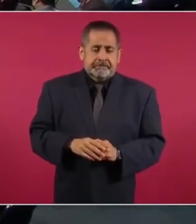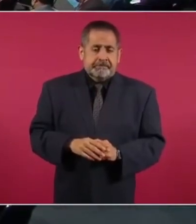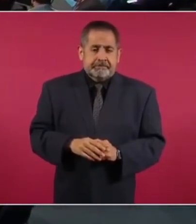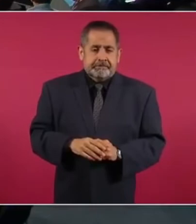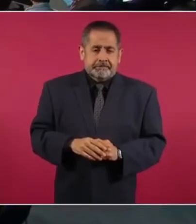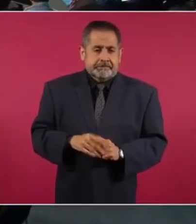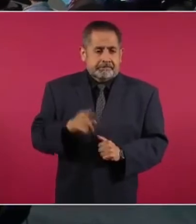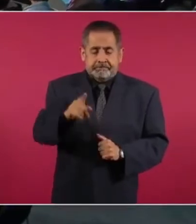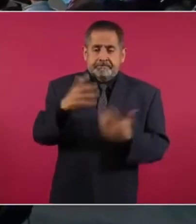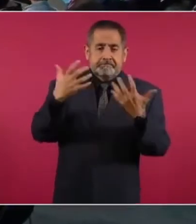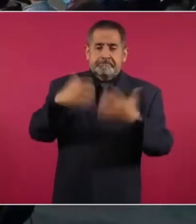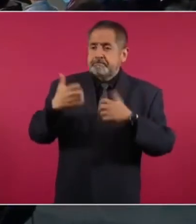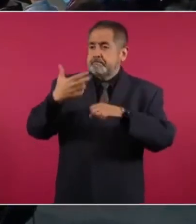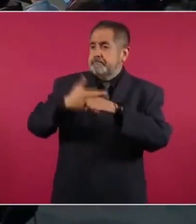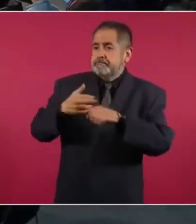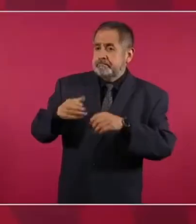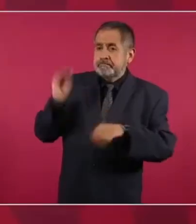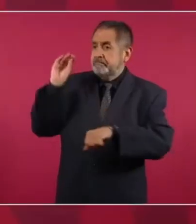la línea,